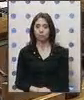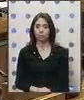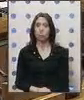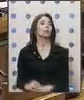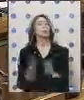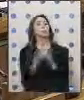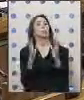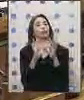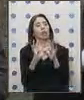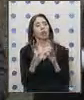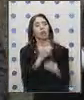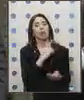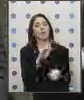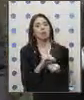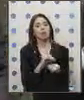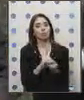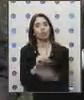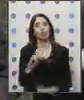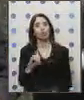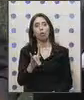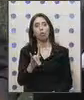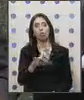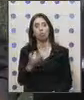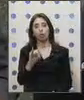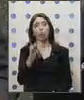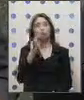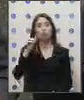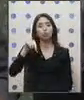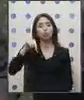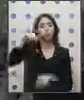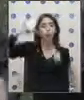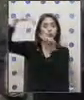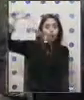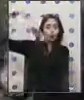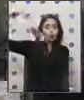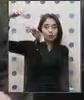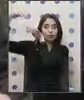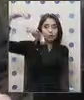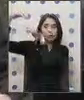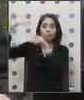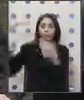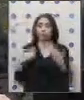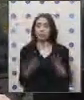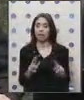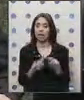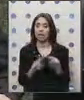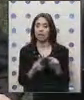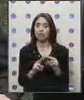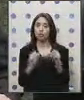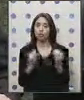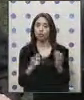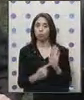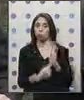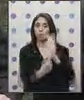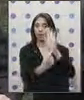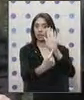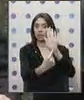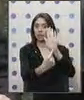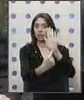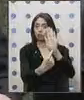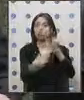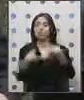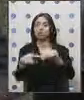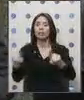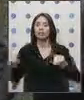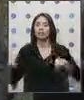Muchas gracias, diputado Alfonso Durresti. Están presentes en las tribunas, después de haber hecho una gran presentación en la